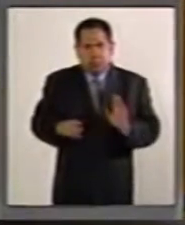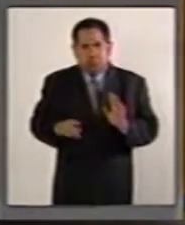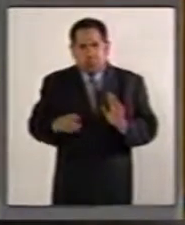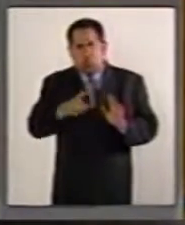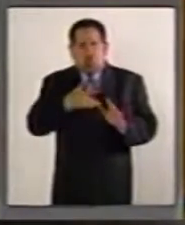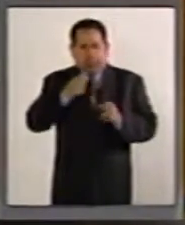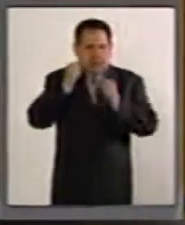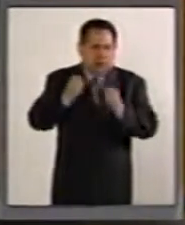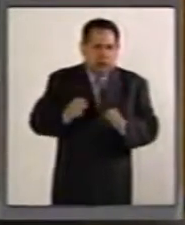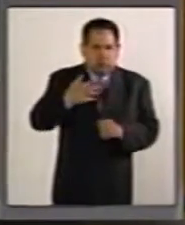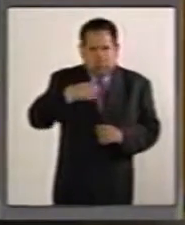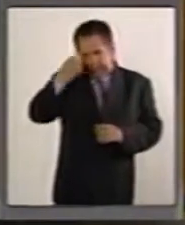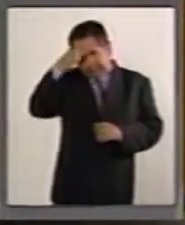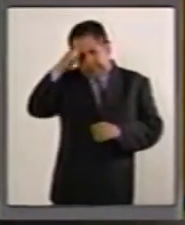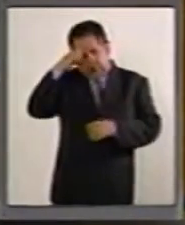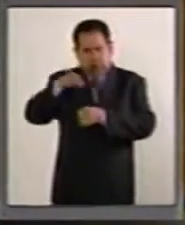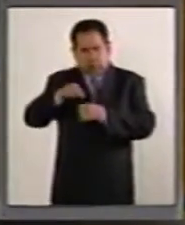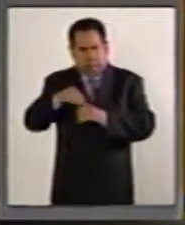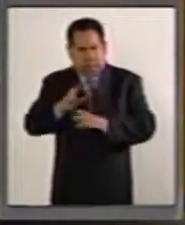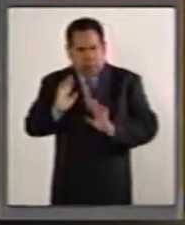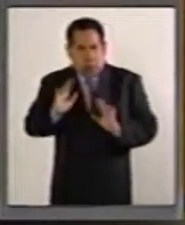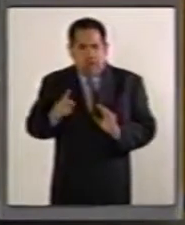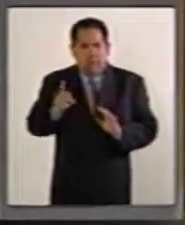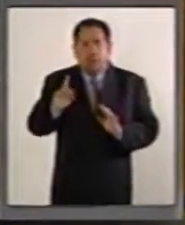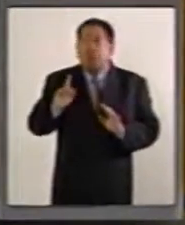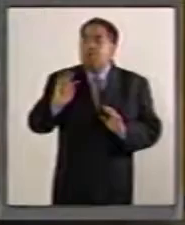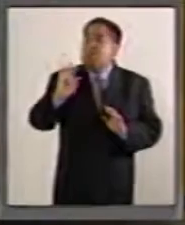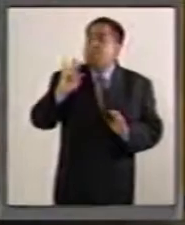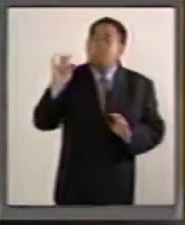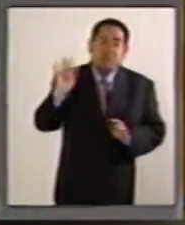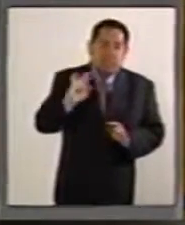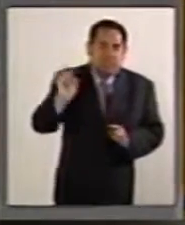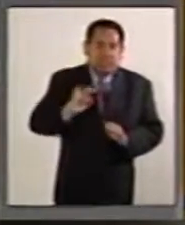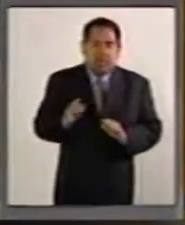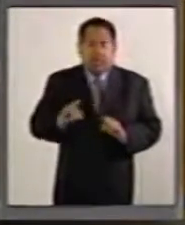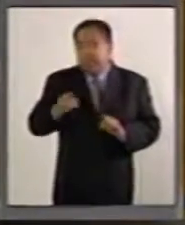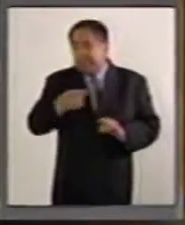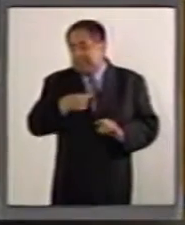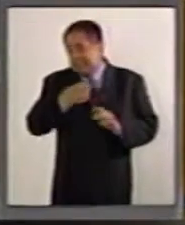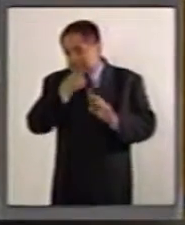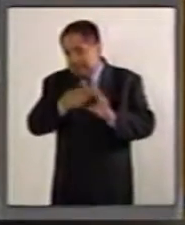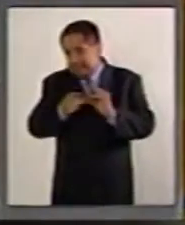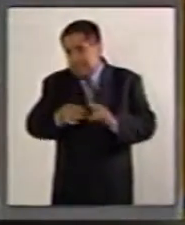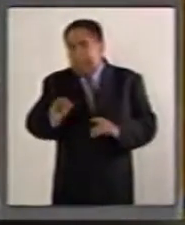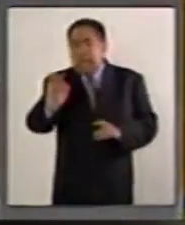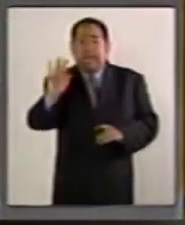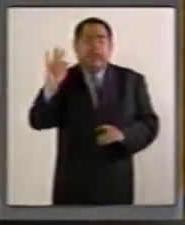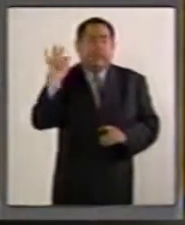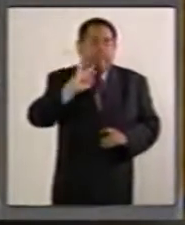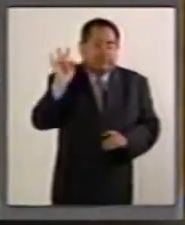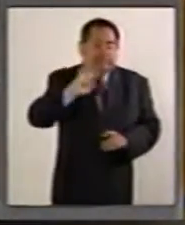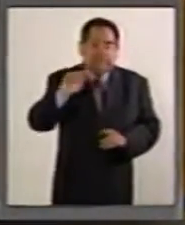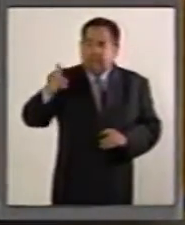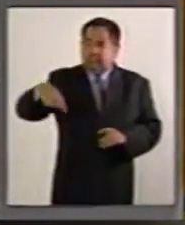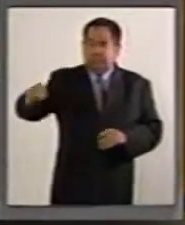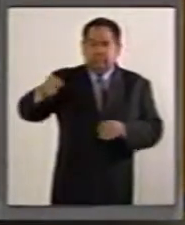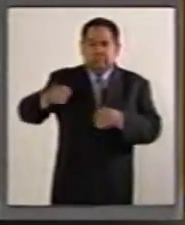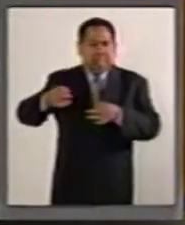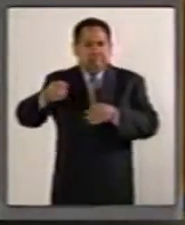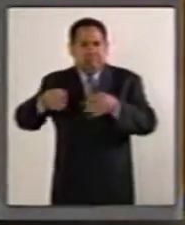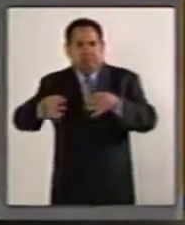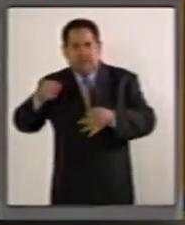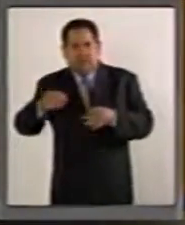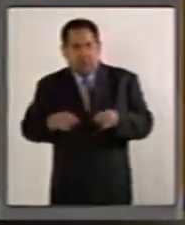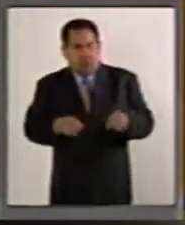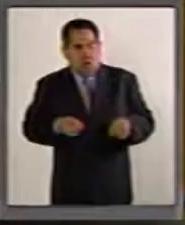porque no soy un experto electoral, pero podría, óiganlo bien, podría la sala decir que